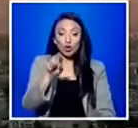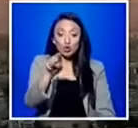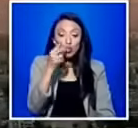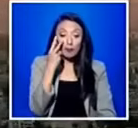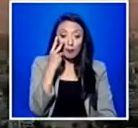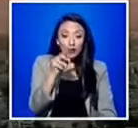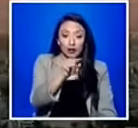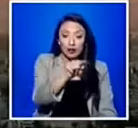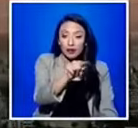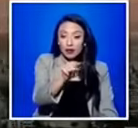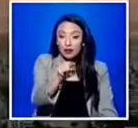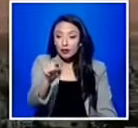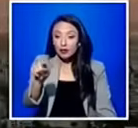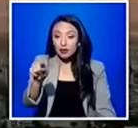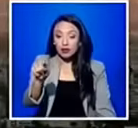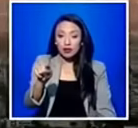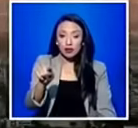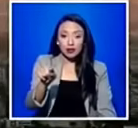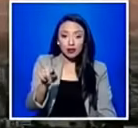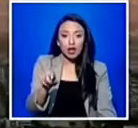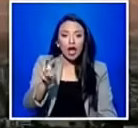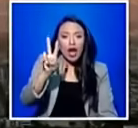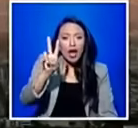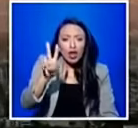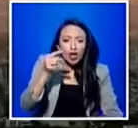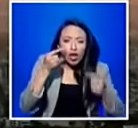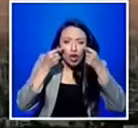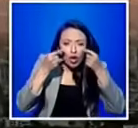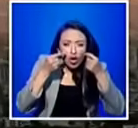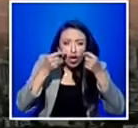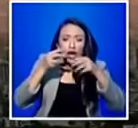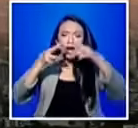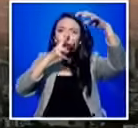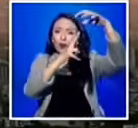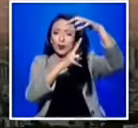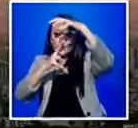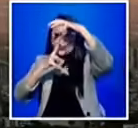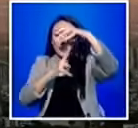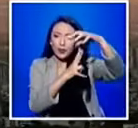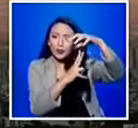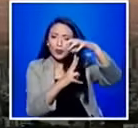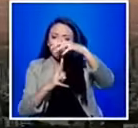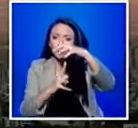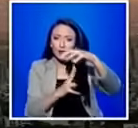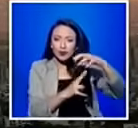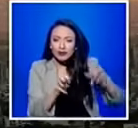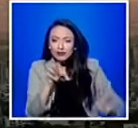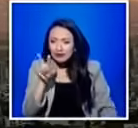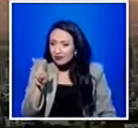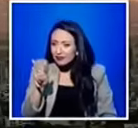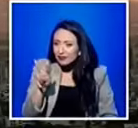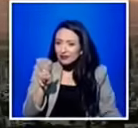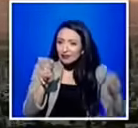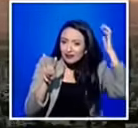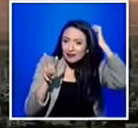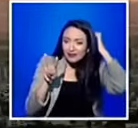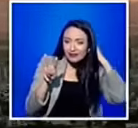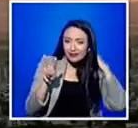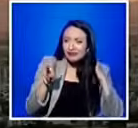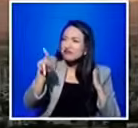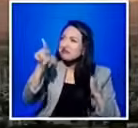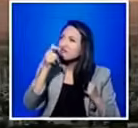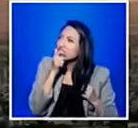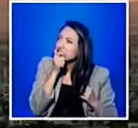vean, más bien, hay dos parapentes. Ah, sí, sí, sí, eso está. Yo los alcancé a ver, los alcancé a divisar. Porque... Vi unas manchitas en el